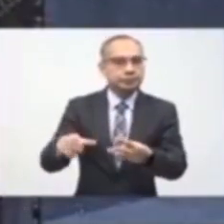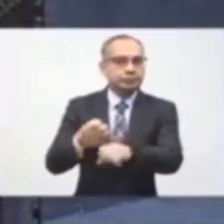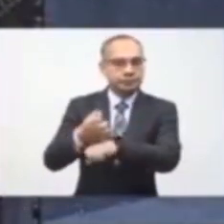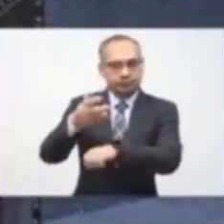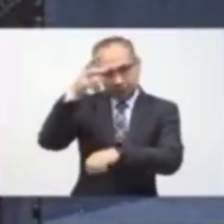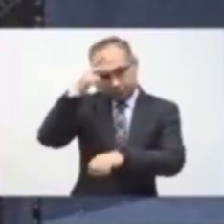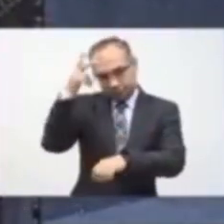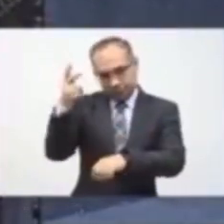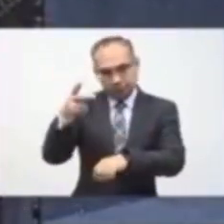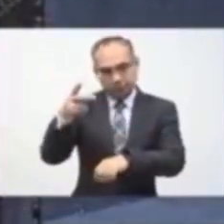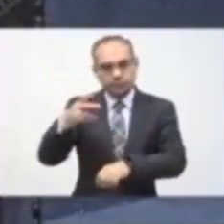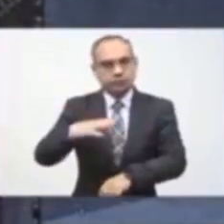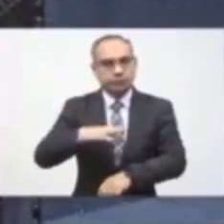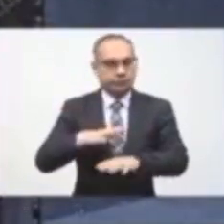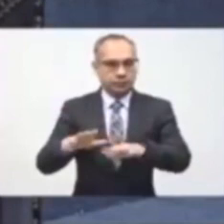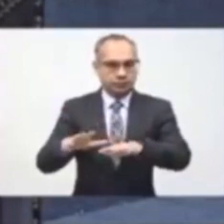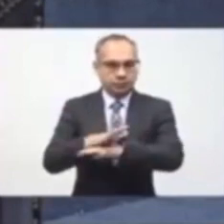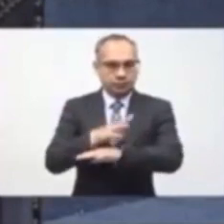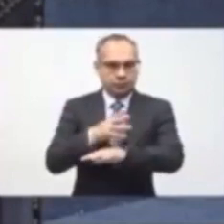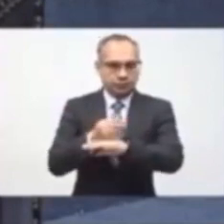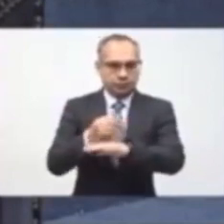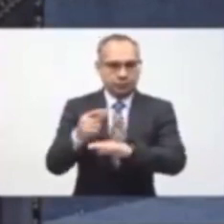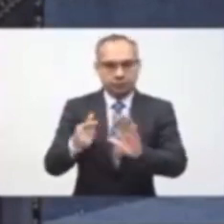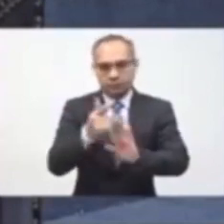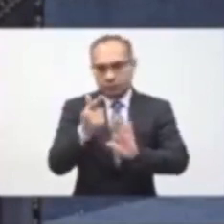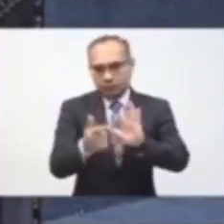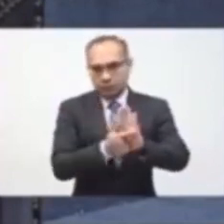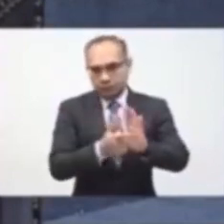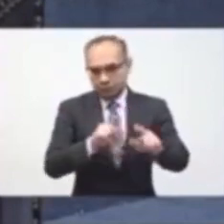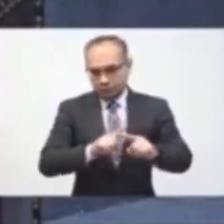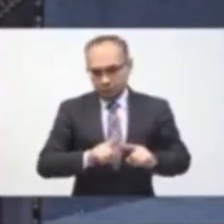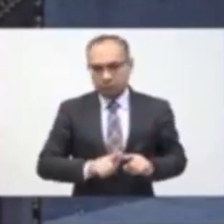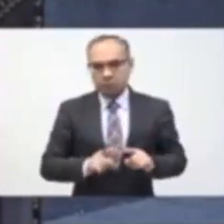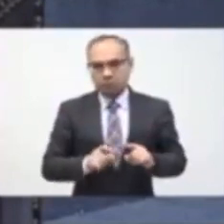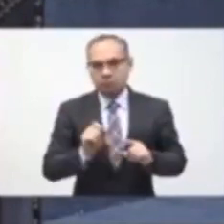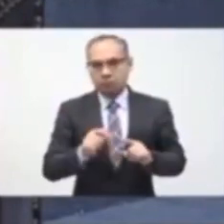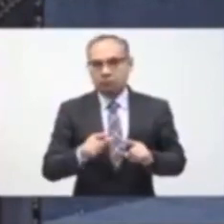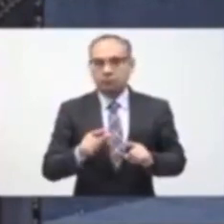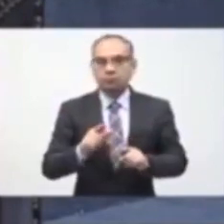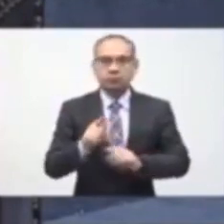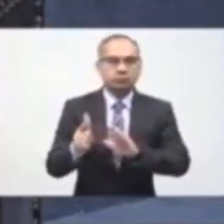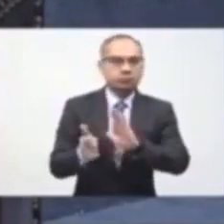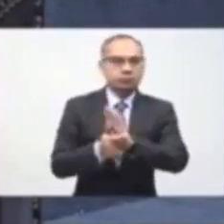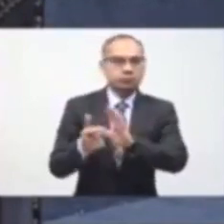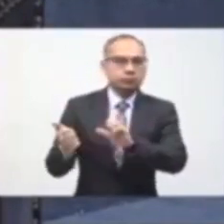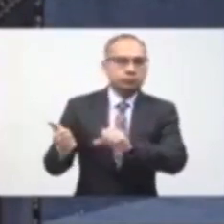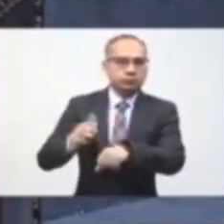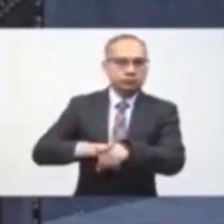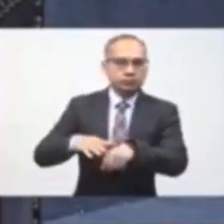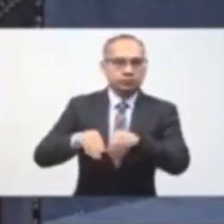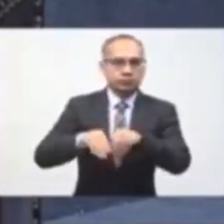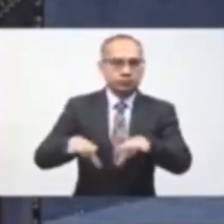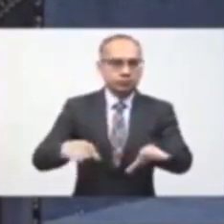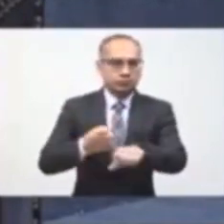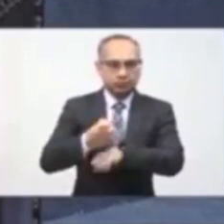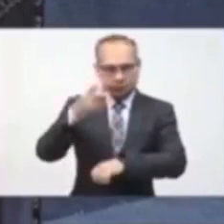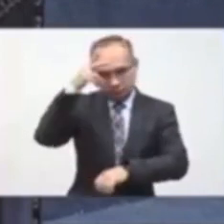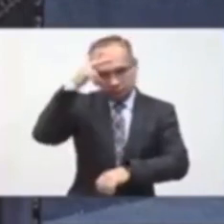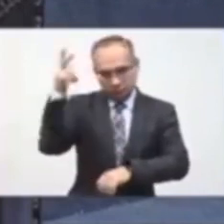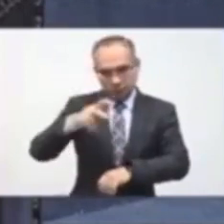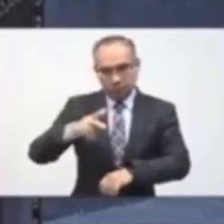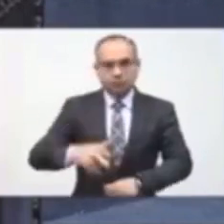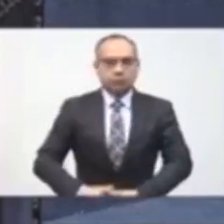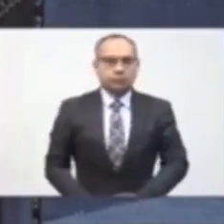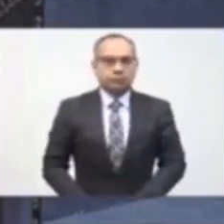de Anaya Ixmiquilpan y Actopan en tanto se determina una nueva administración para el manejo operación y